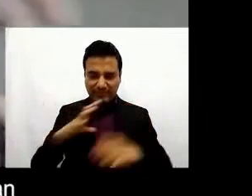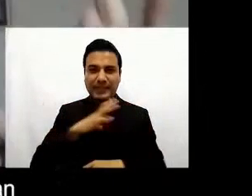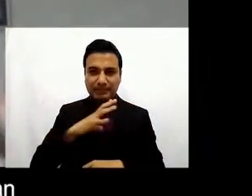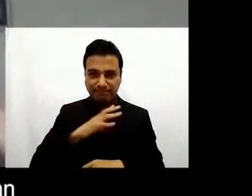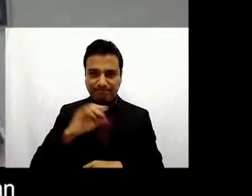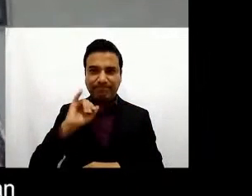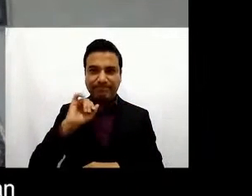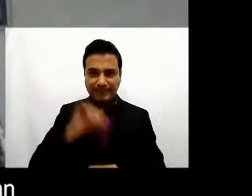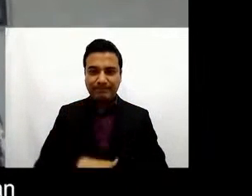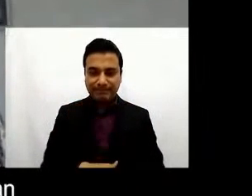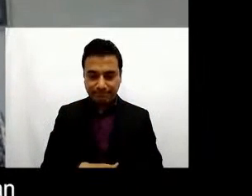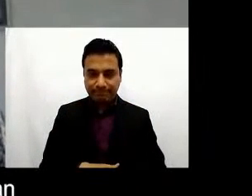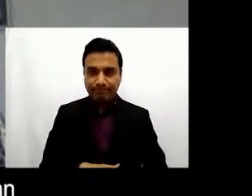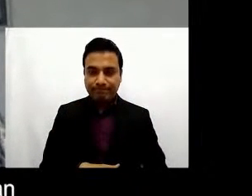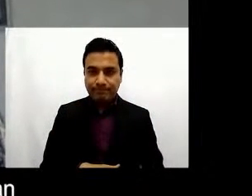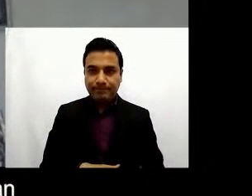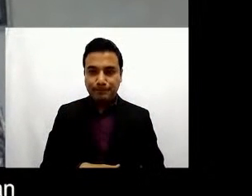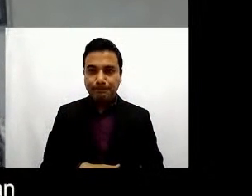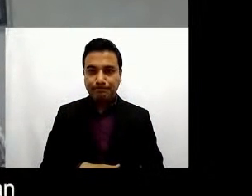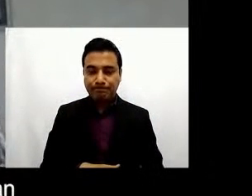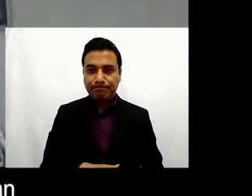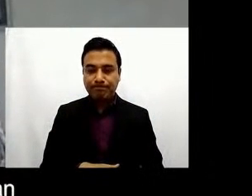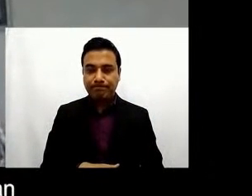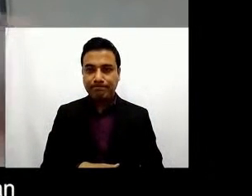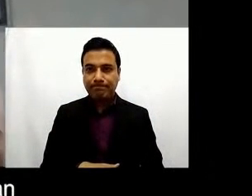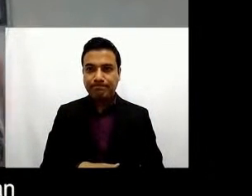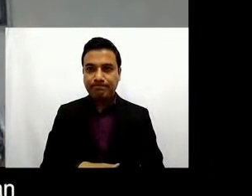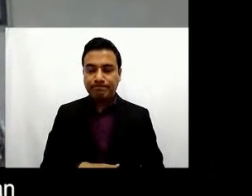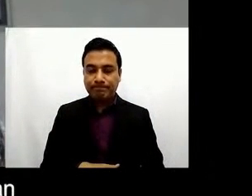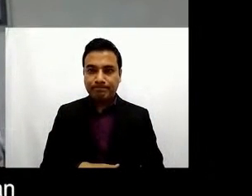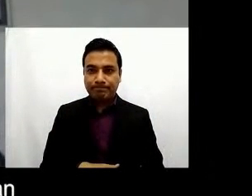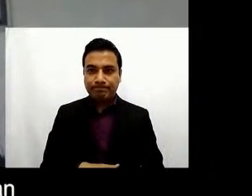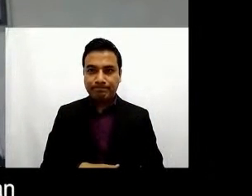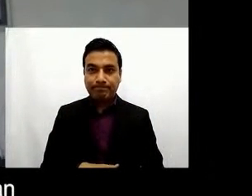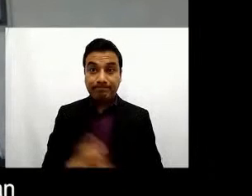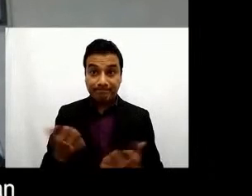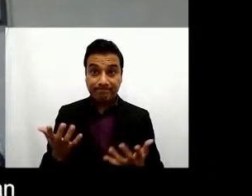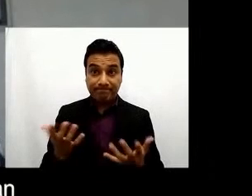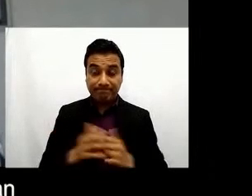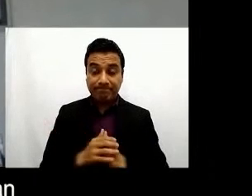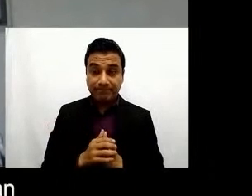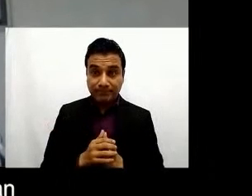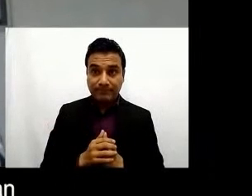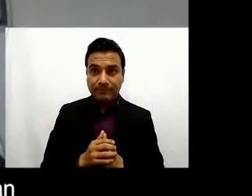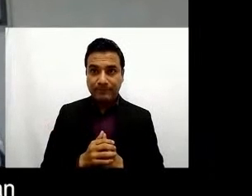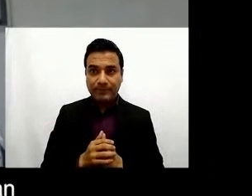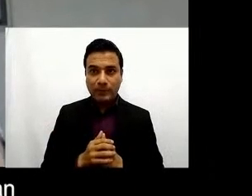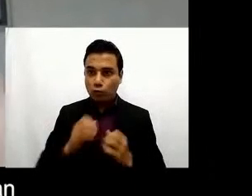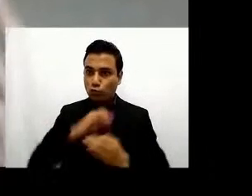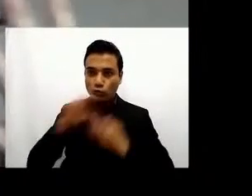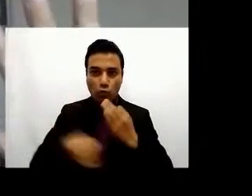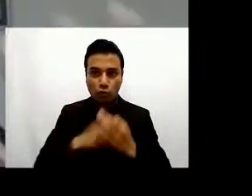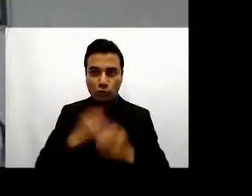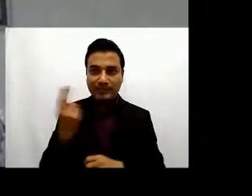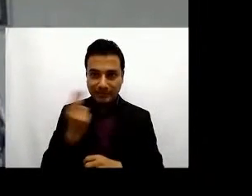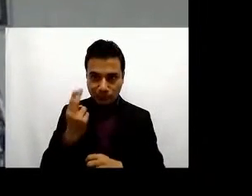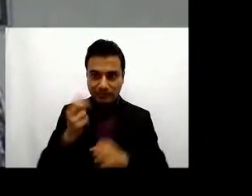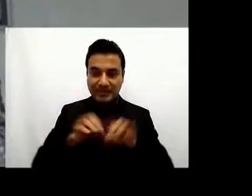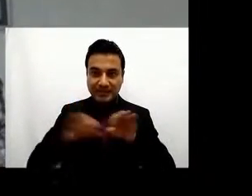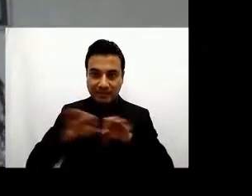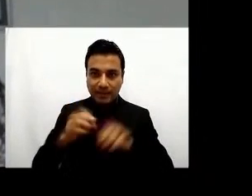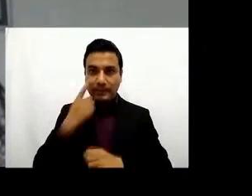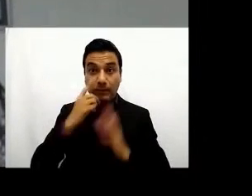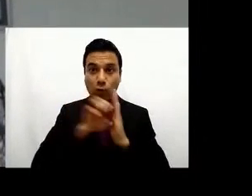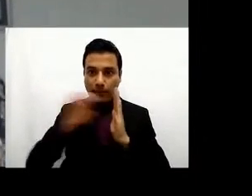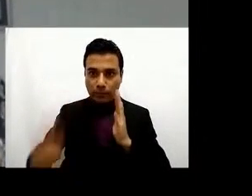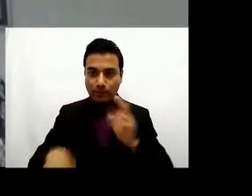todo esto bajo una visión de cosas que nos atañen de manera transversal a todos nosotros, como es el cambio